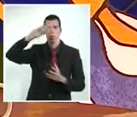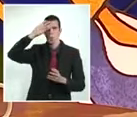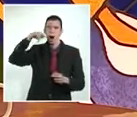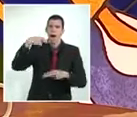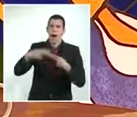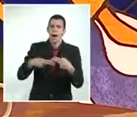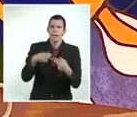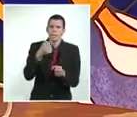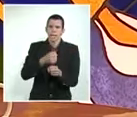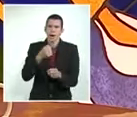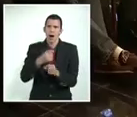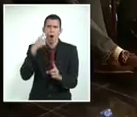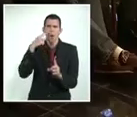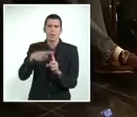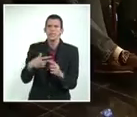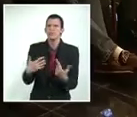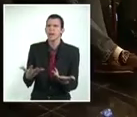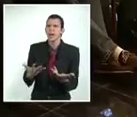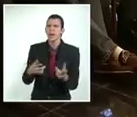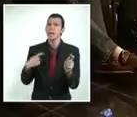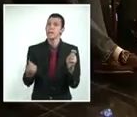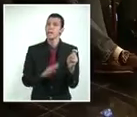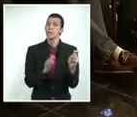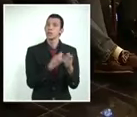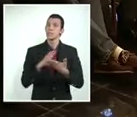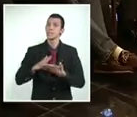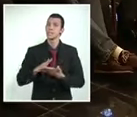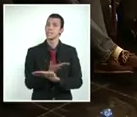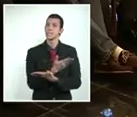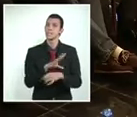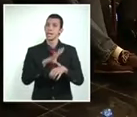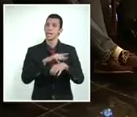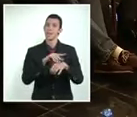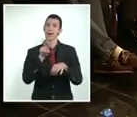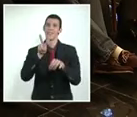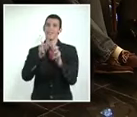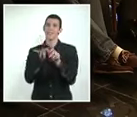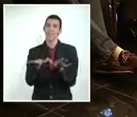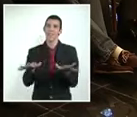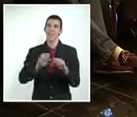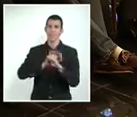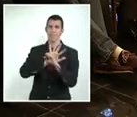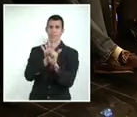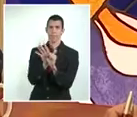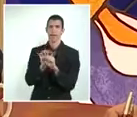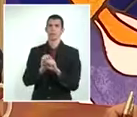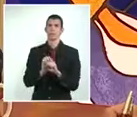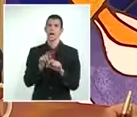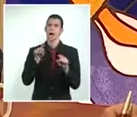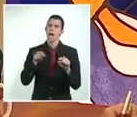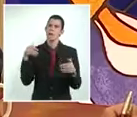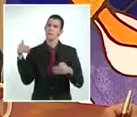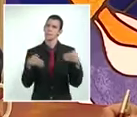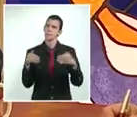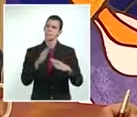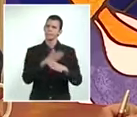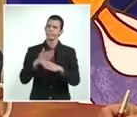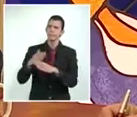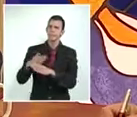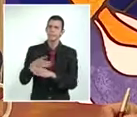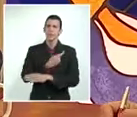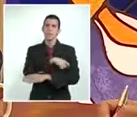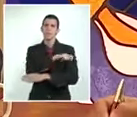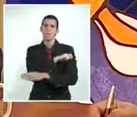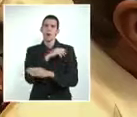la COVID-19. Para ello se tuvo en cuenta la diversidad de criterios de la población, recepcionados a través de diferentes